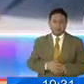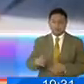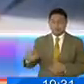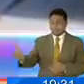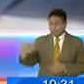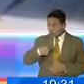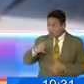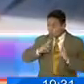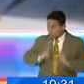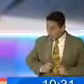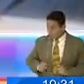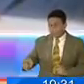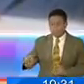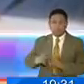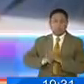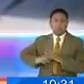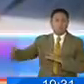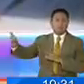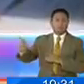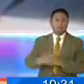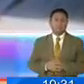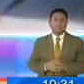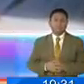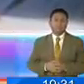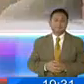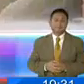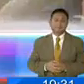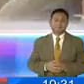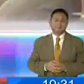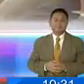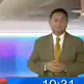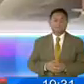que yo tenía cáncer y se fue y nos dejó.